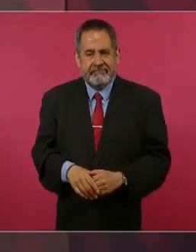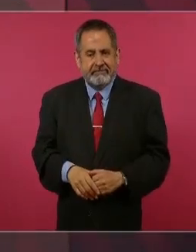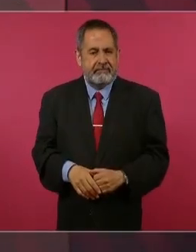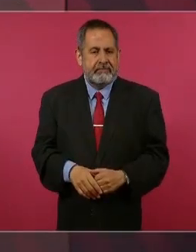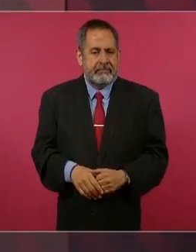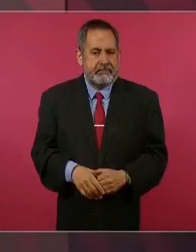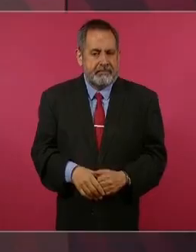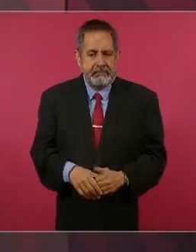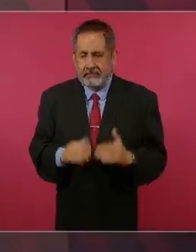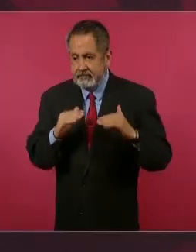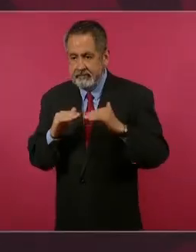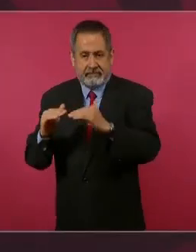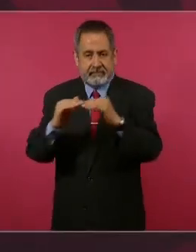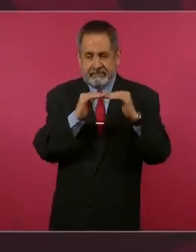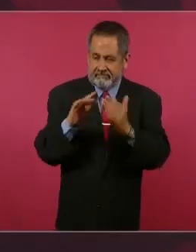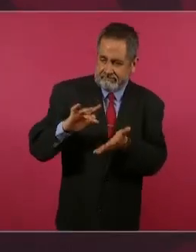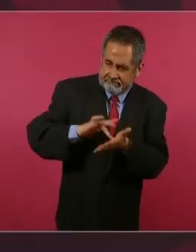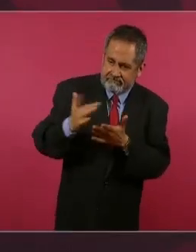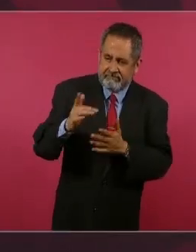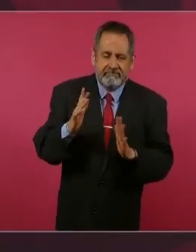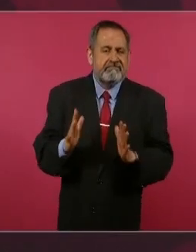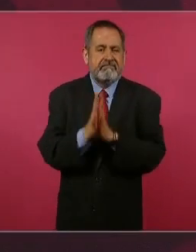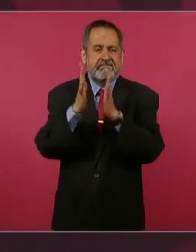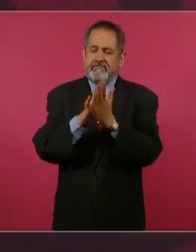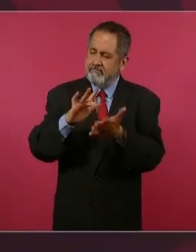la democracia la tenemos por el pueblo